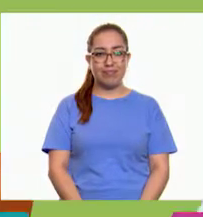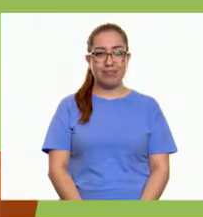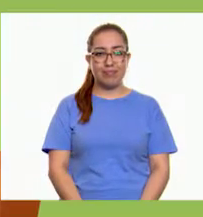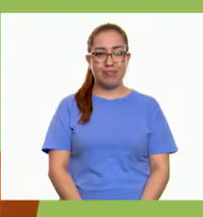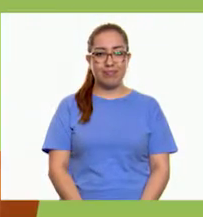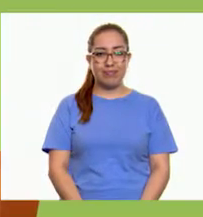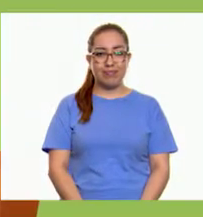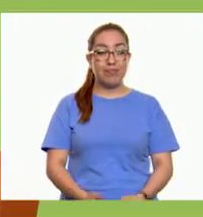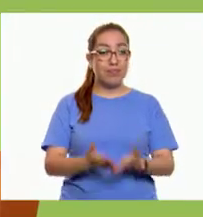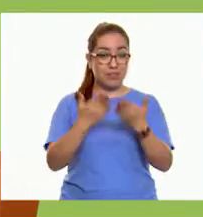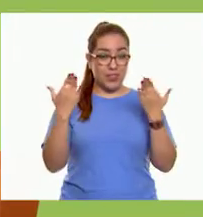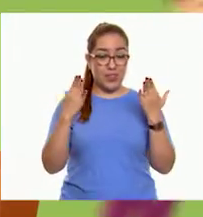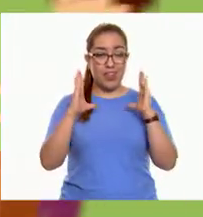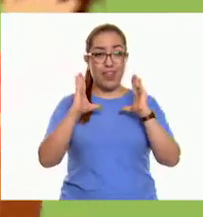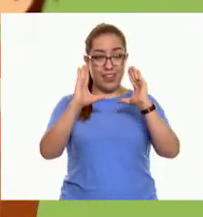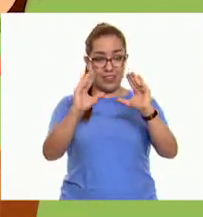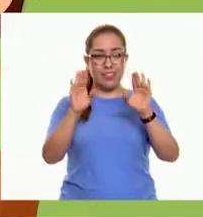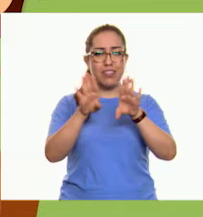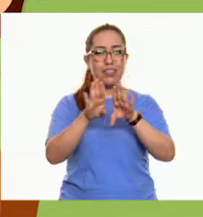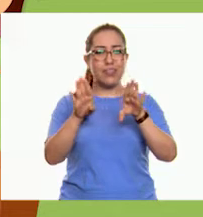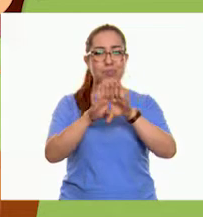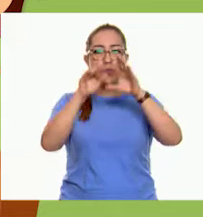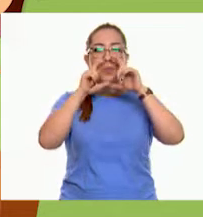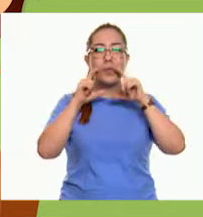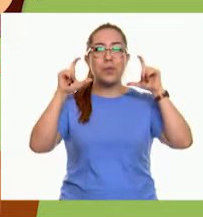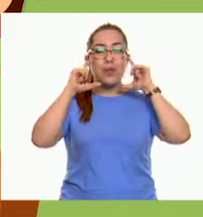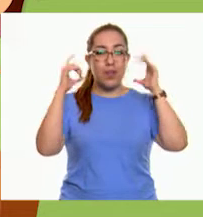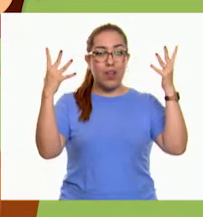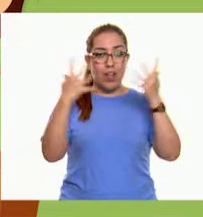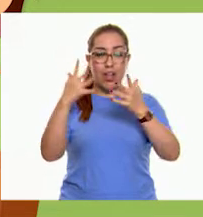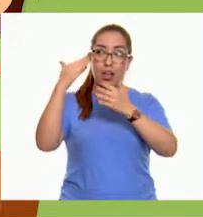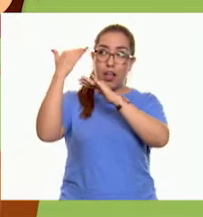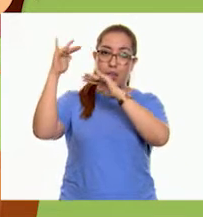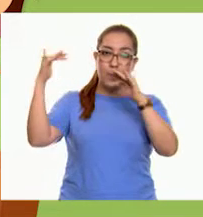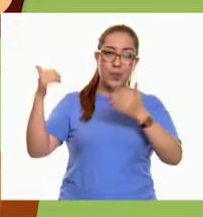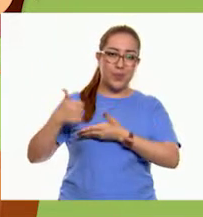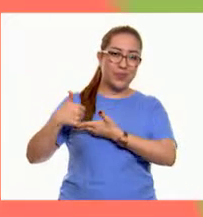Te enseñaremos cómo armar un cubrebocas con ayuda de un adulto.